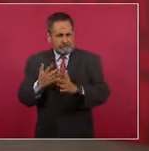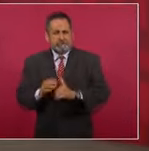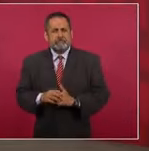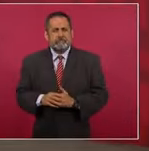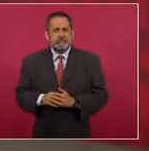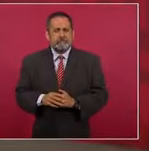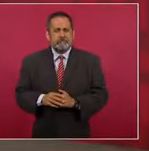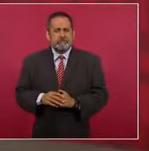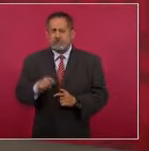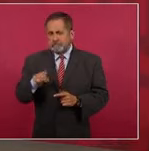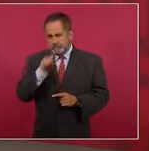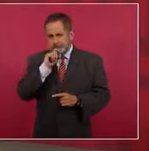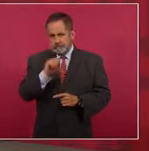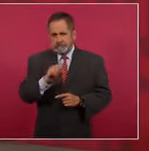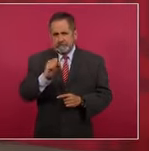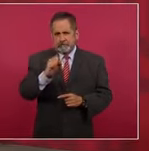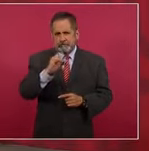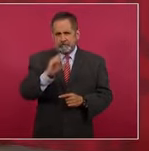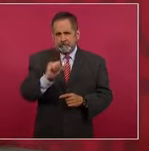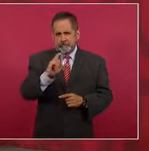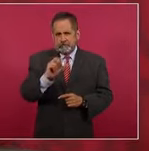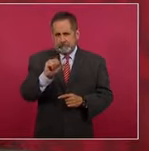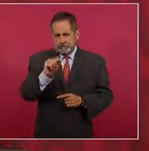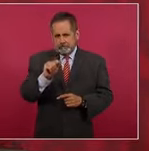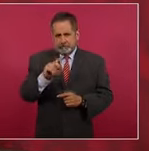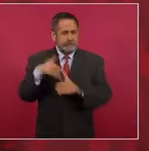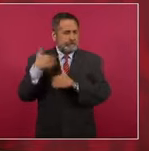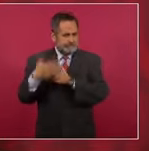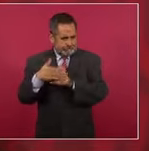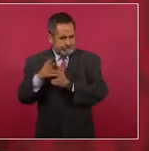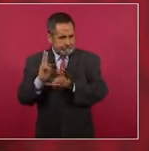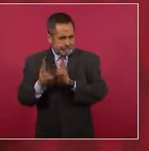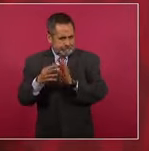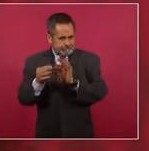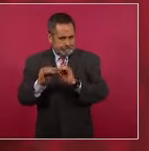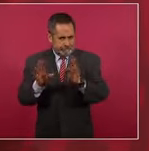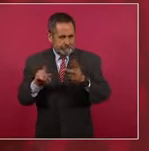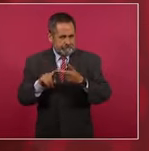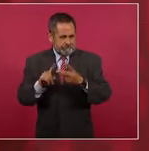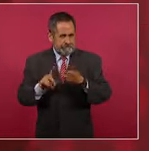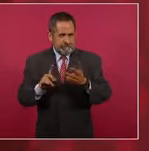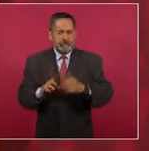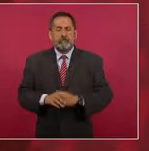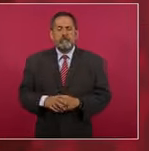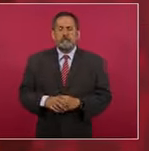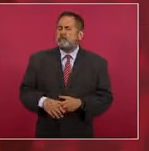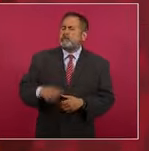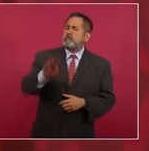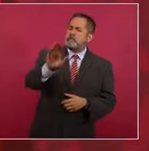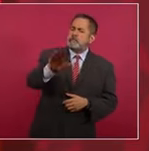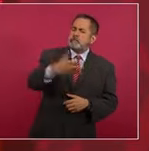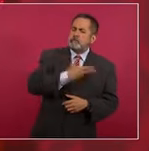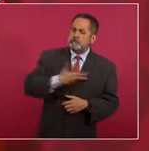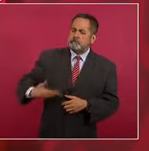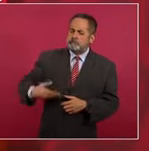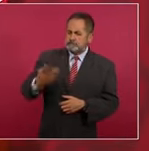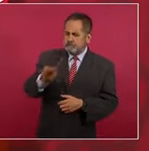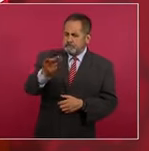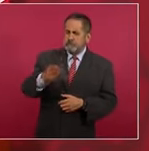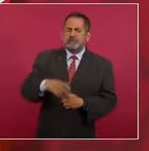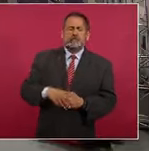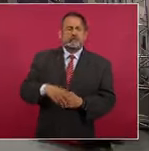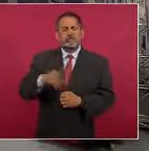Y ahí está Xcaret. Y ya vamos a hablar de Xcaret. este tramo que